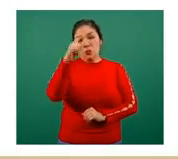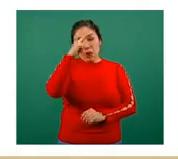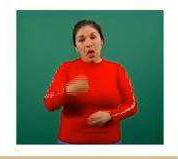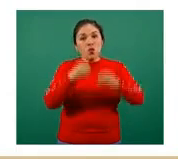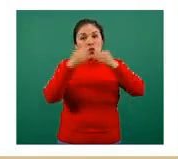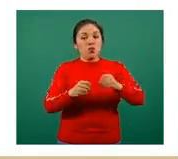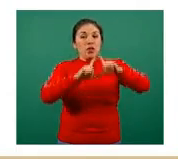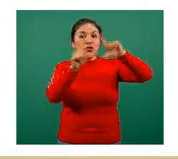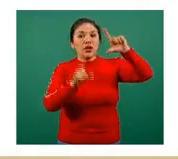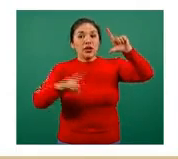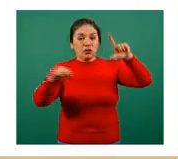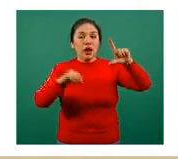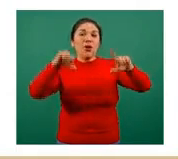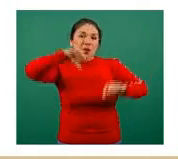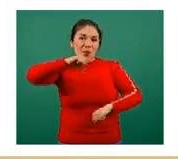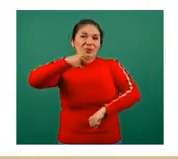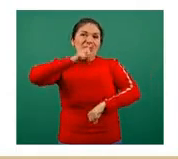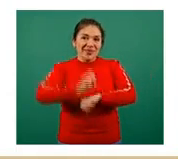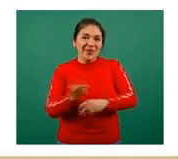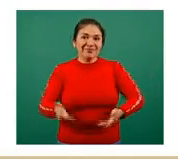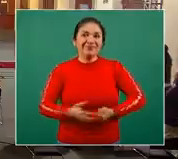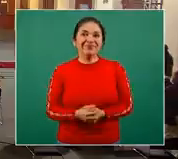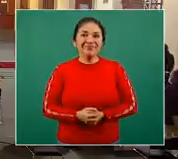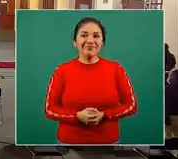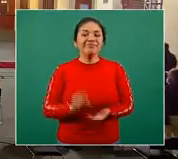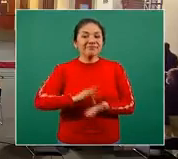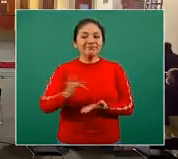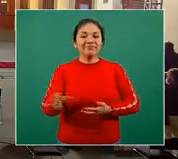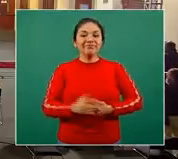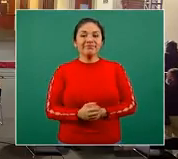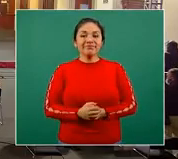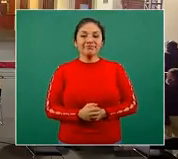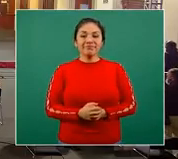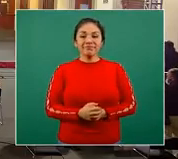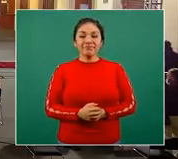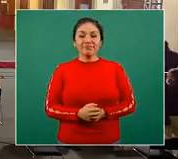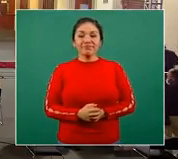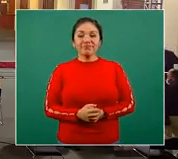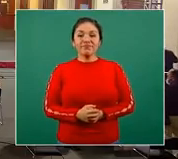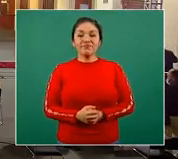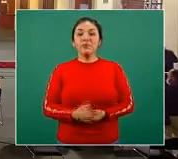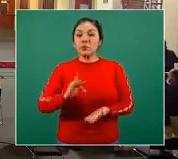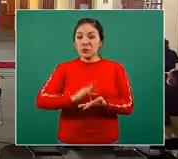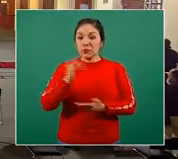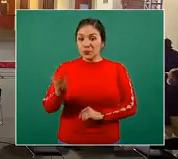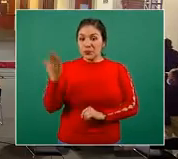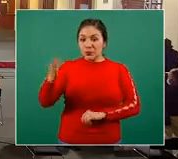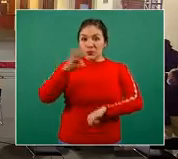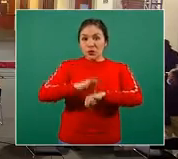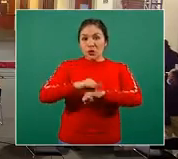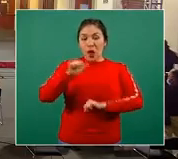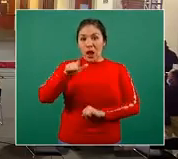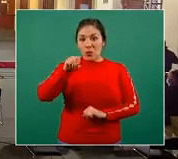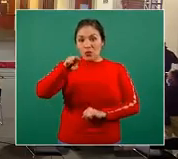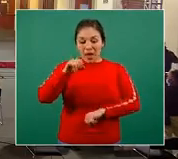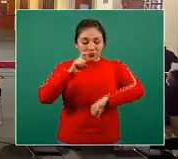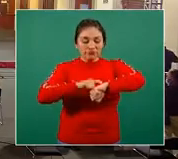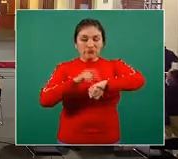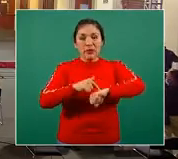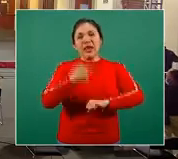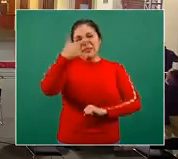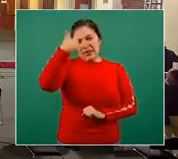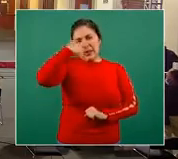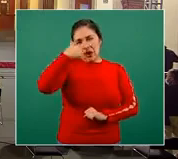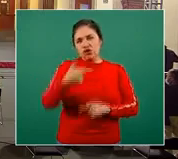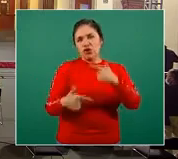ocupación nacional para el día del corte de hoy. Gracias. Muchas gracias, doctor Alomía. Cuando son las 19:12